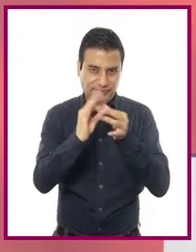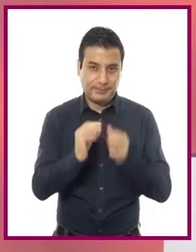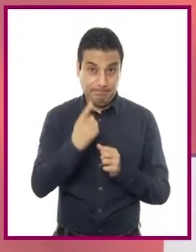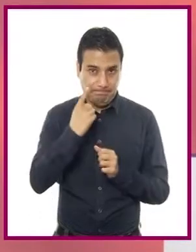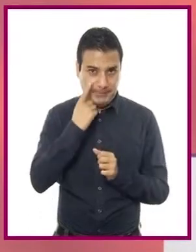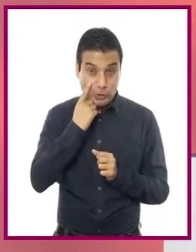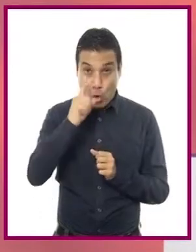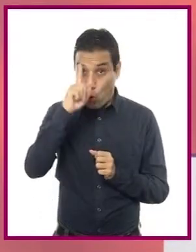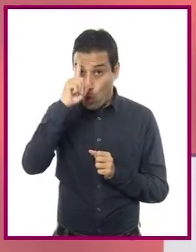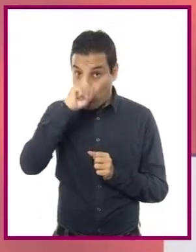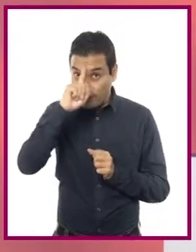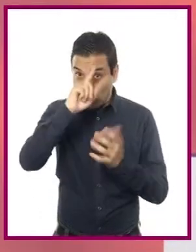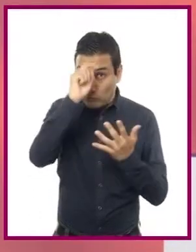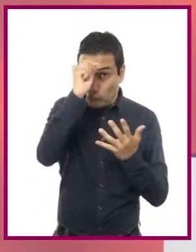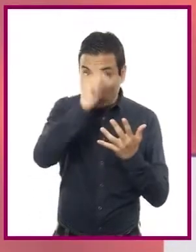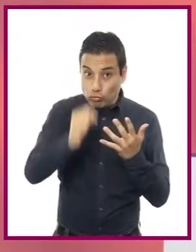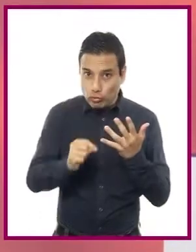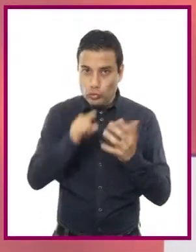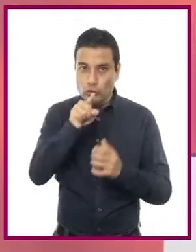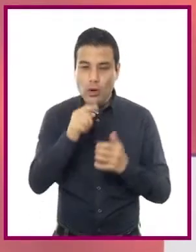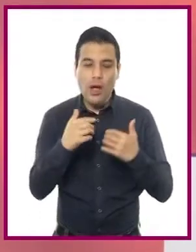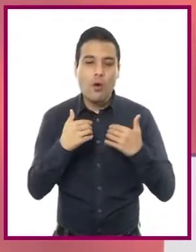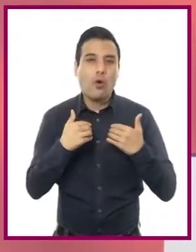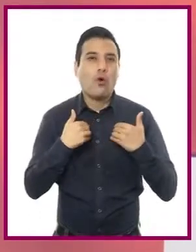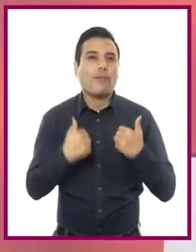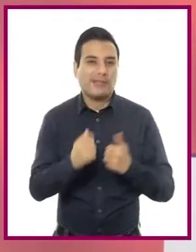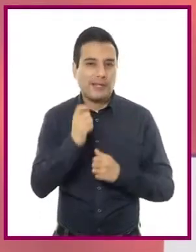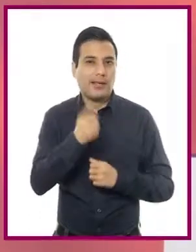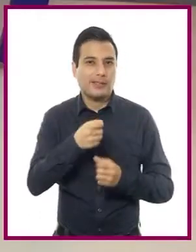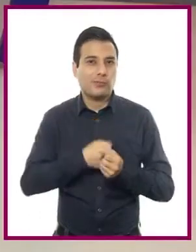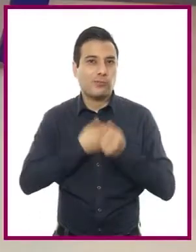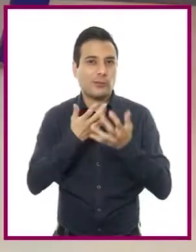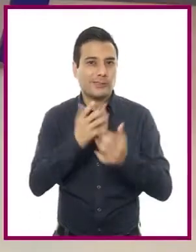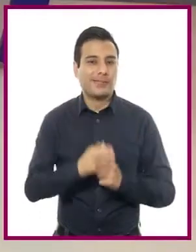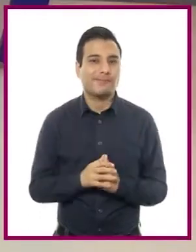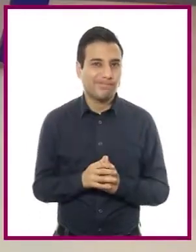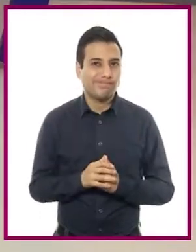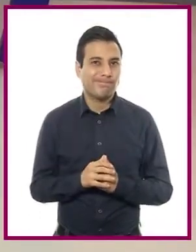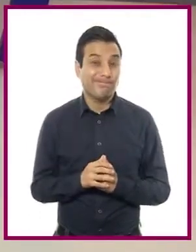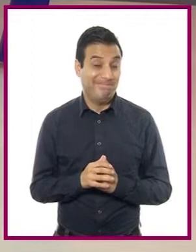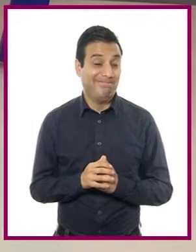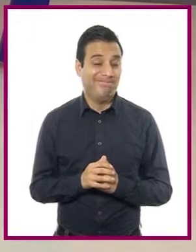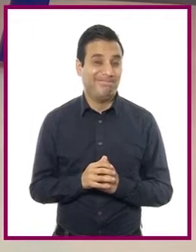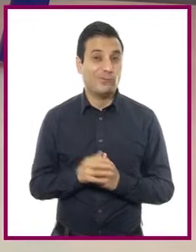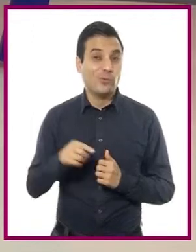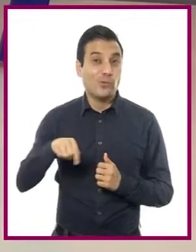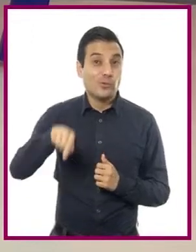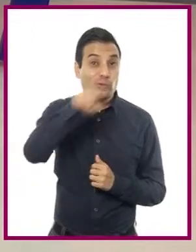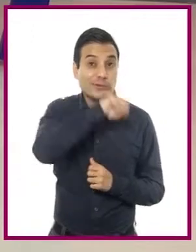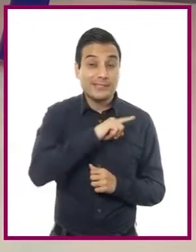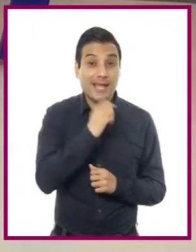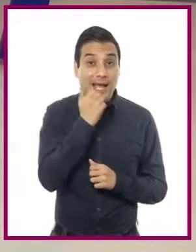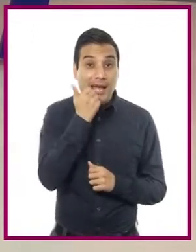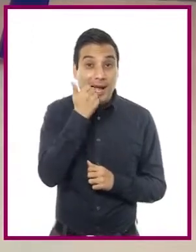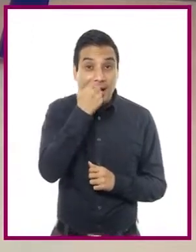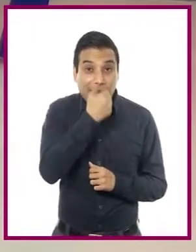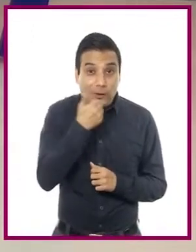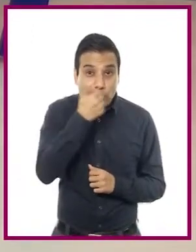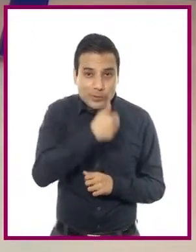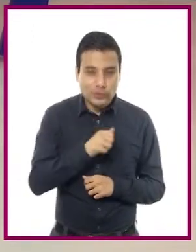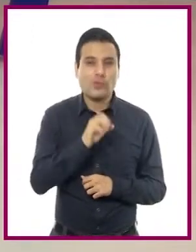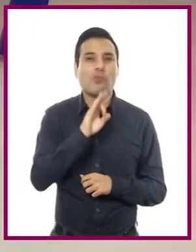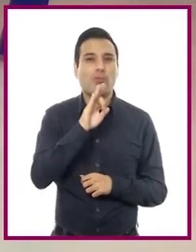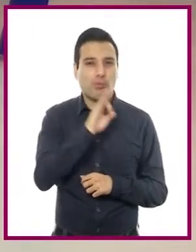secretos que guarda la poesía. De ese modo, ustedes, queridas y queridos estudiantes, podrán descubrir